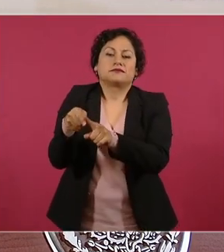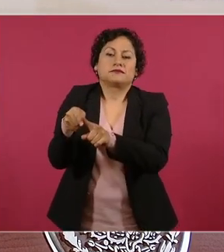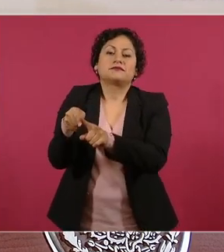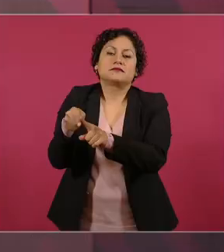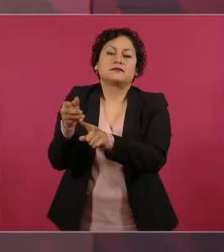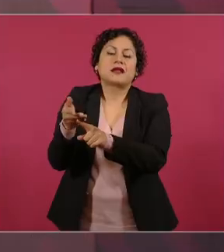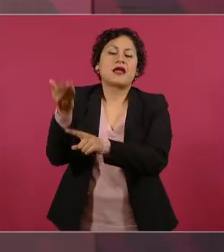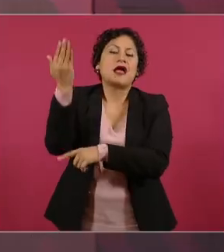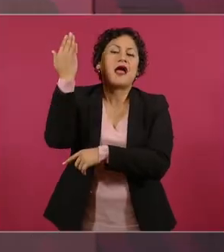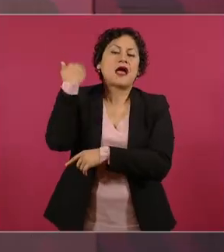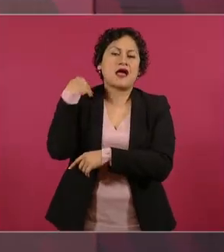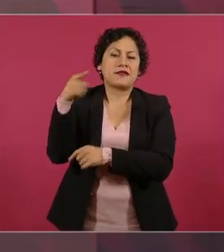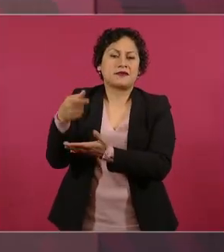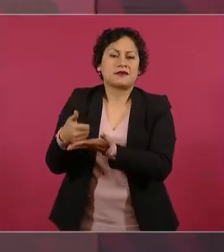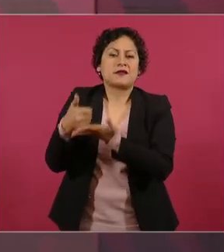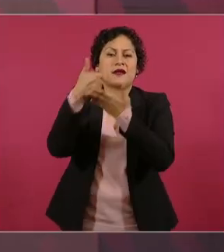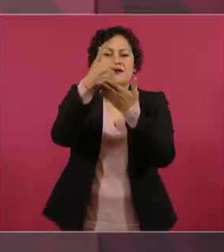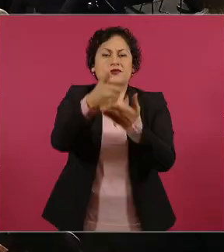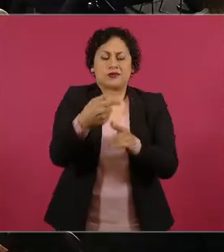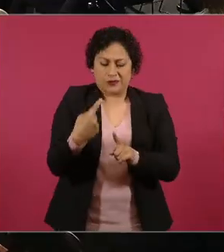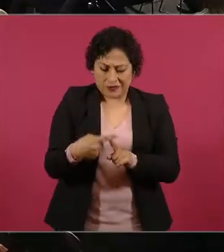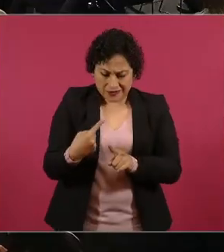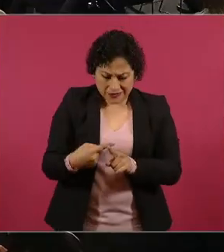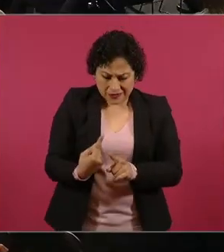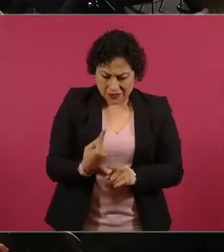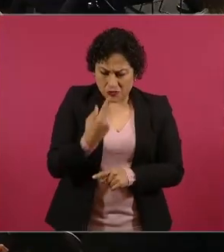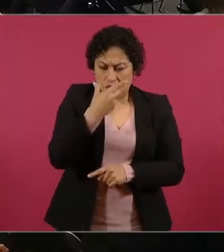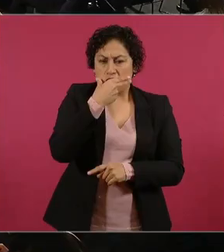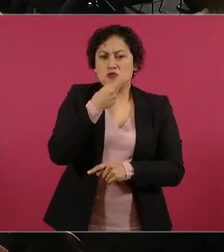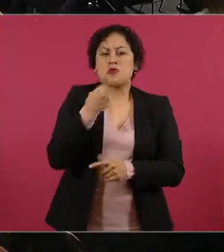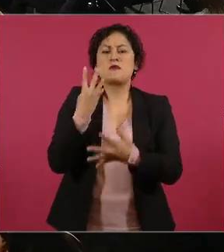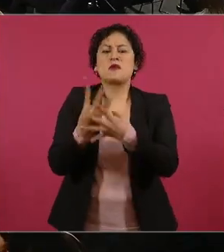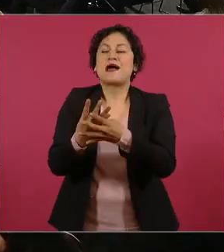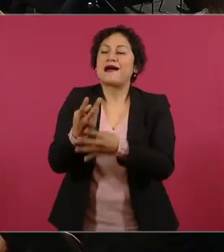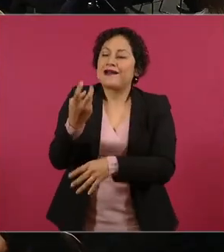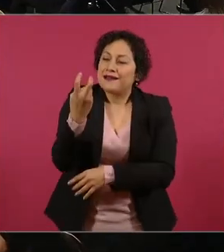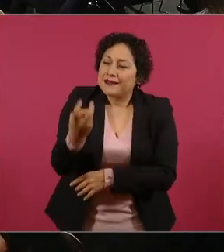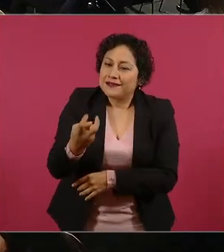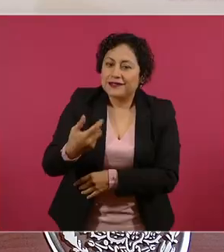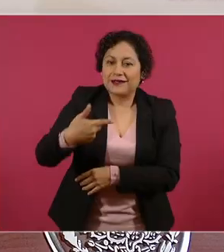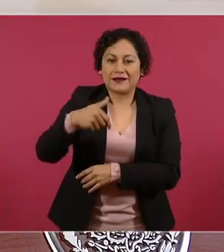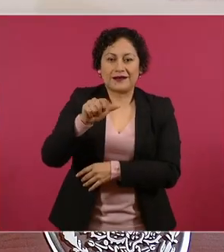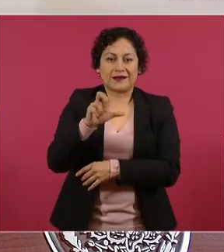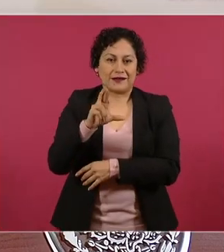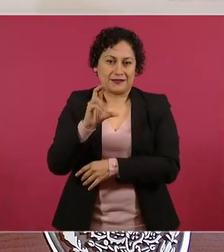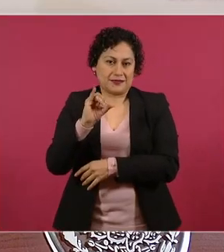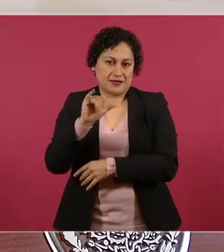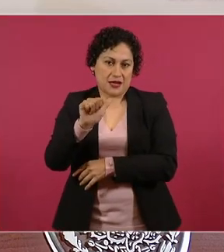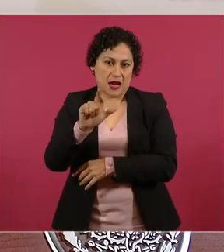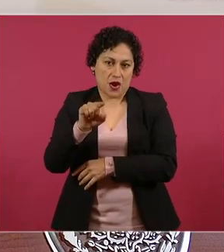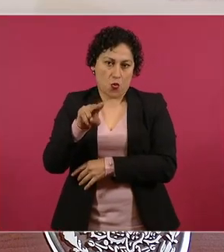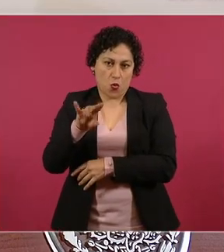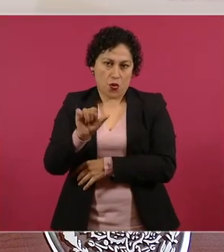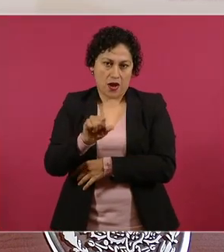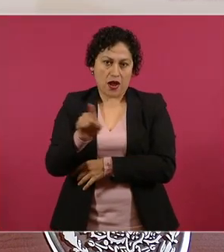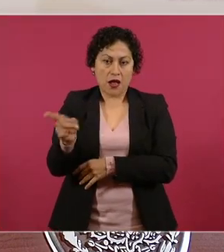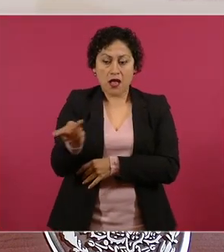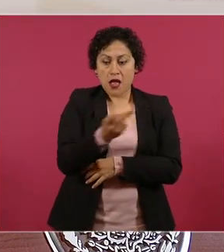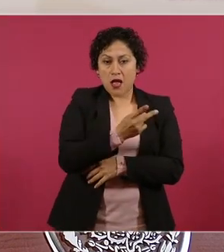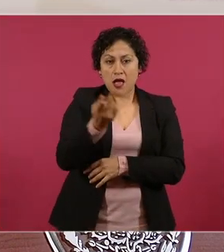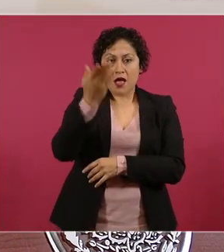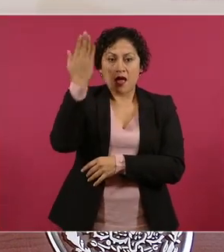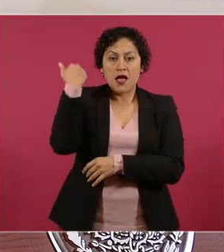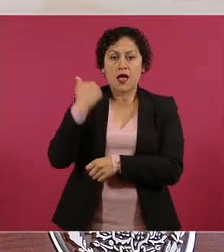¿cómo se llama el que está preso? A García Luna, en un montaje,